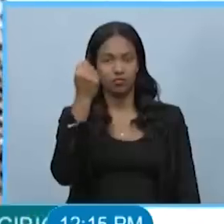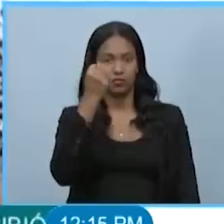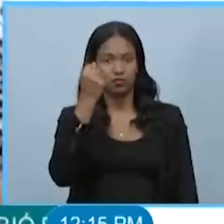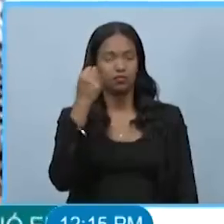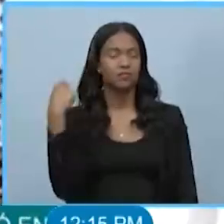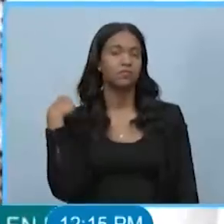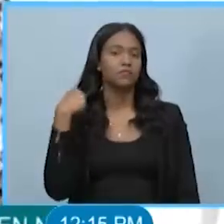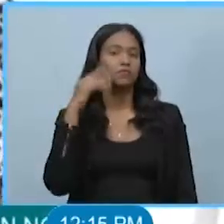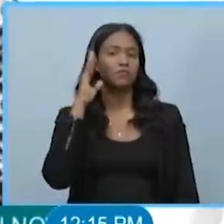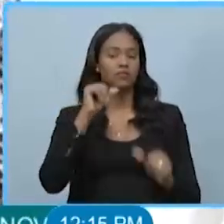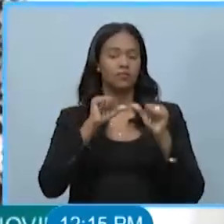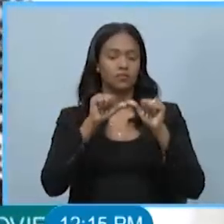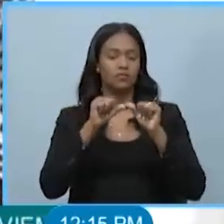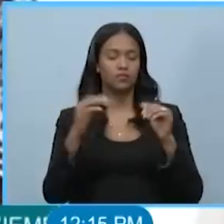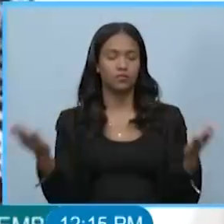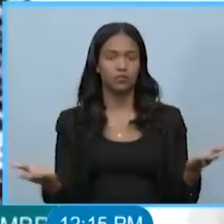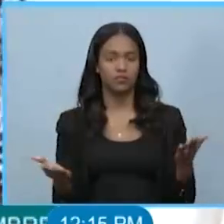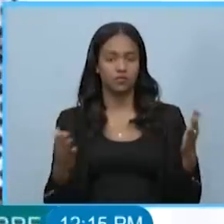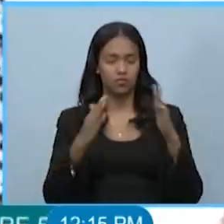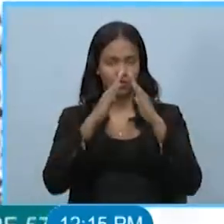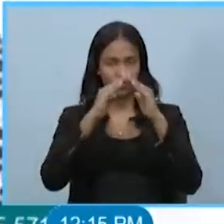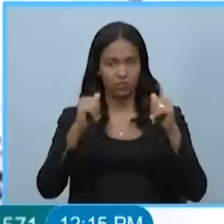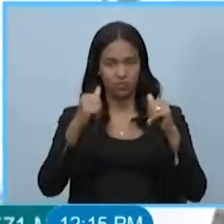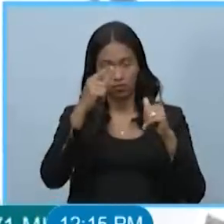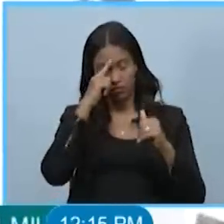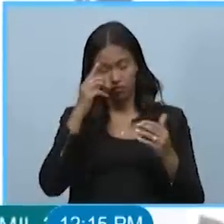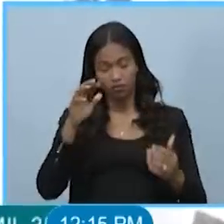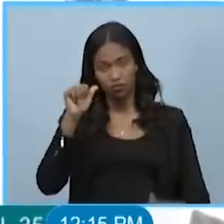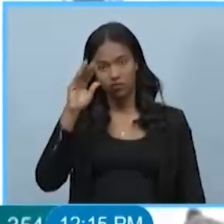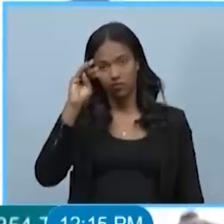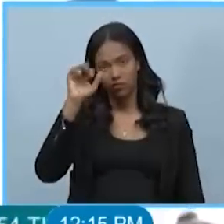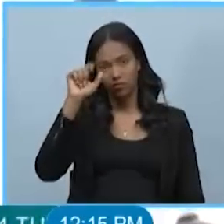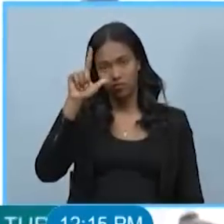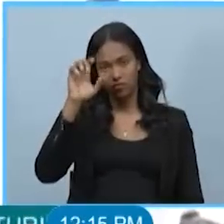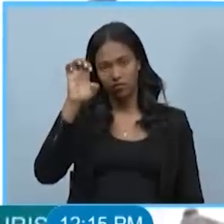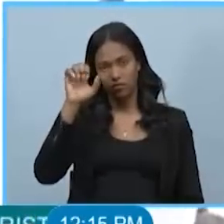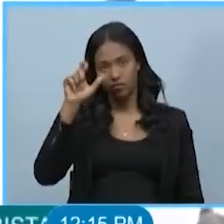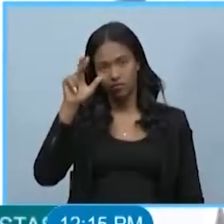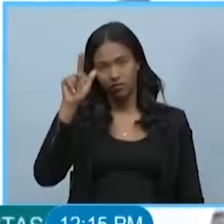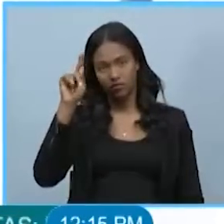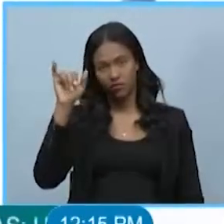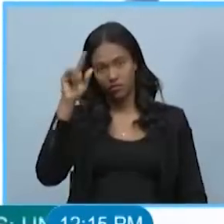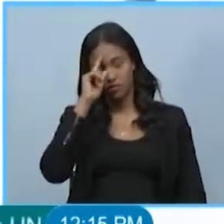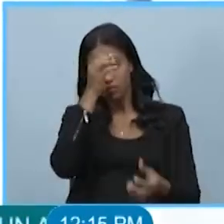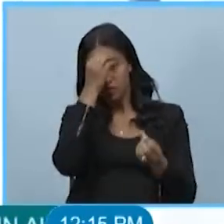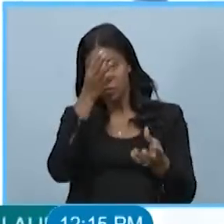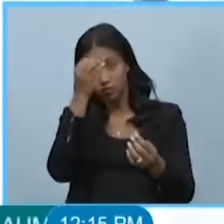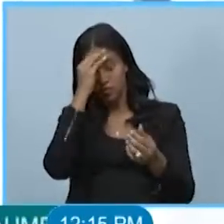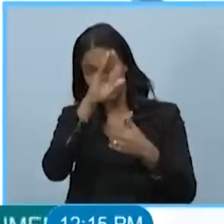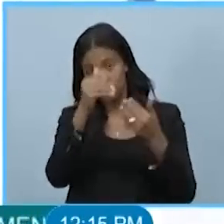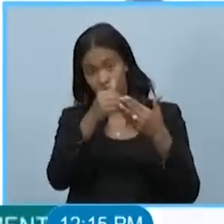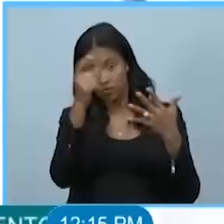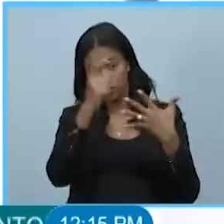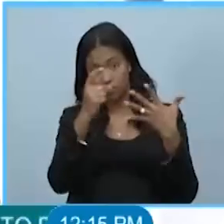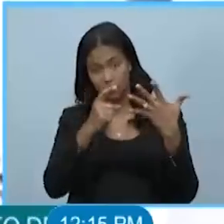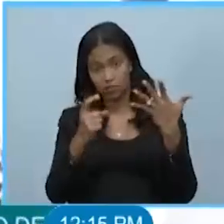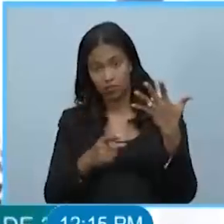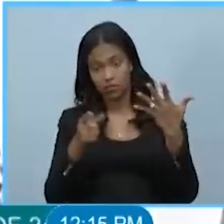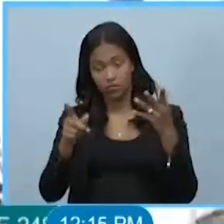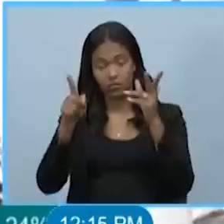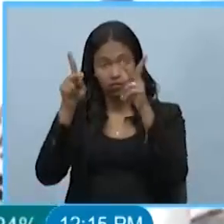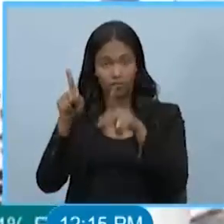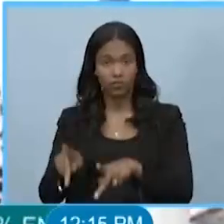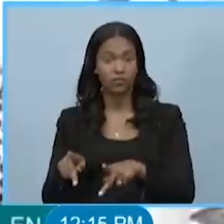Nosotros continuaremos aquí en la residencia de Amable Aristi Castro para llevarles todo lo relativo al velatorio de quien en